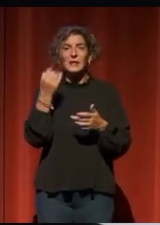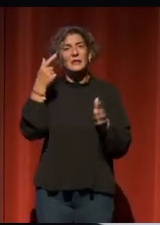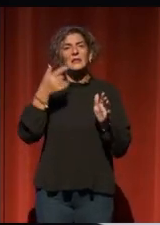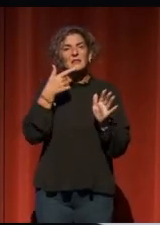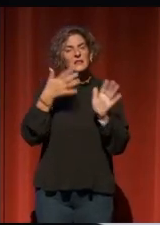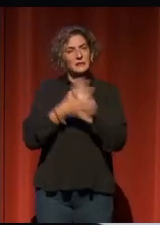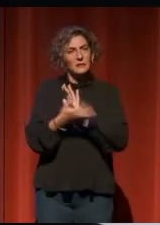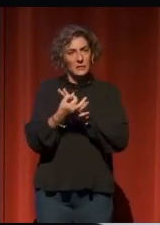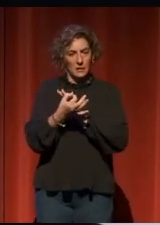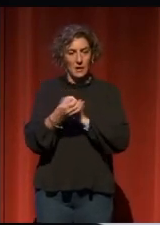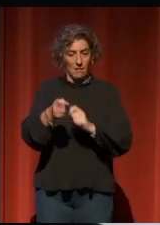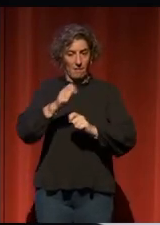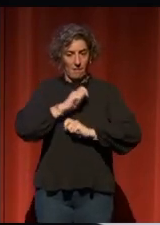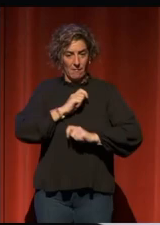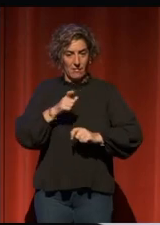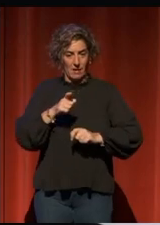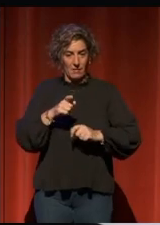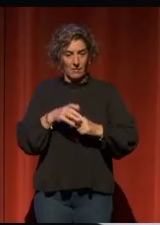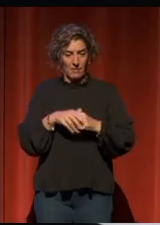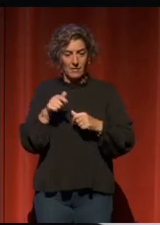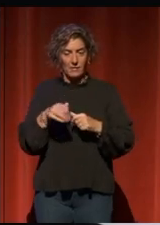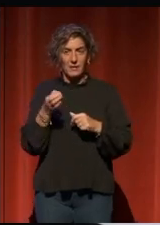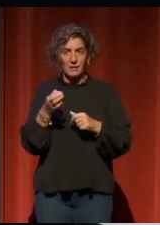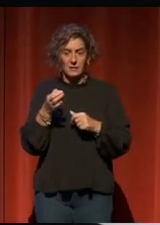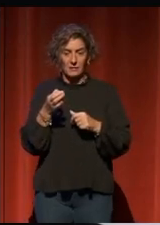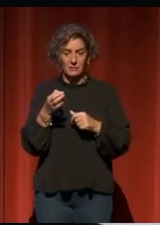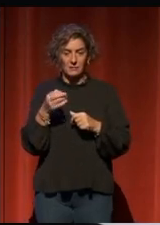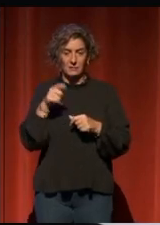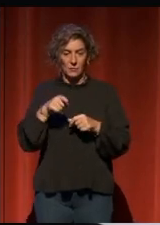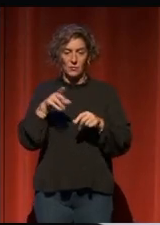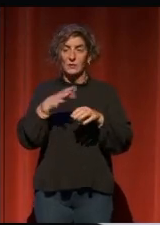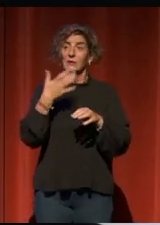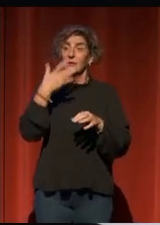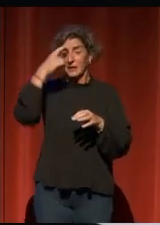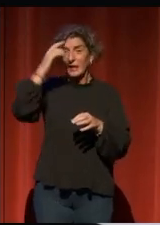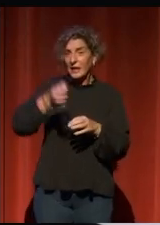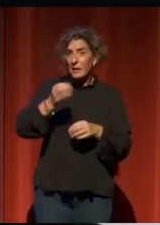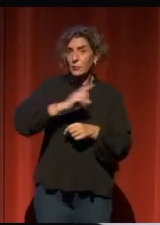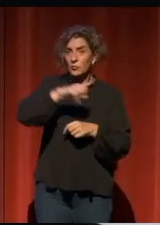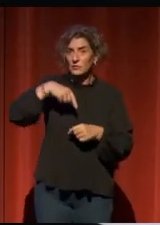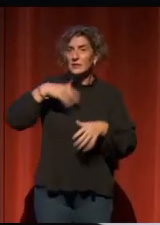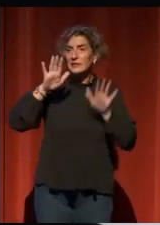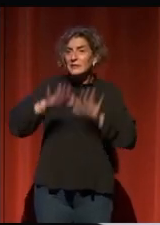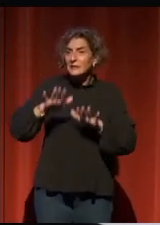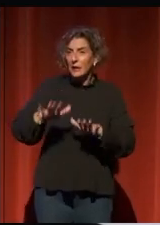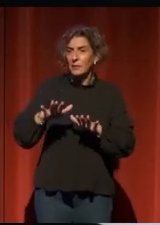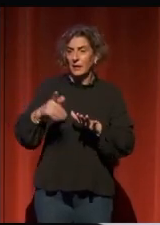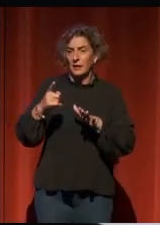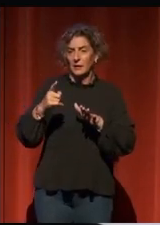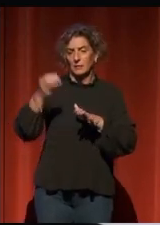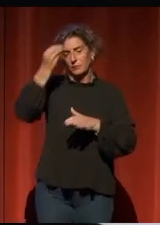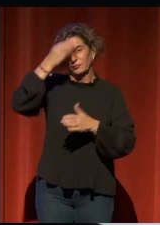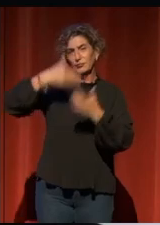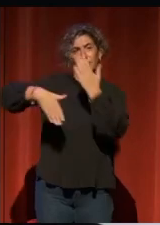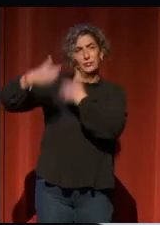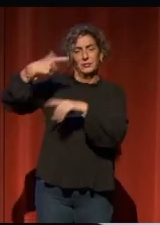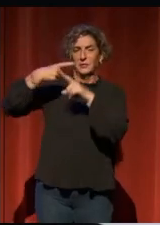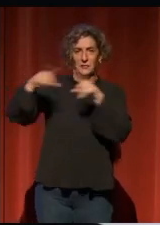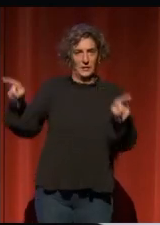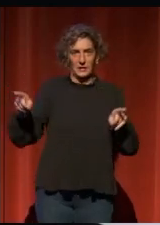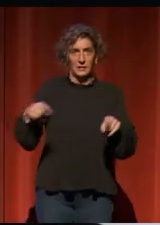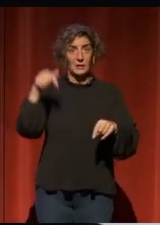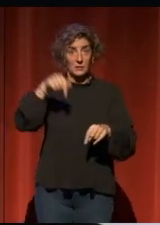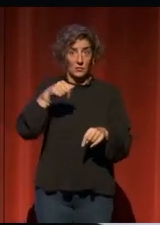su capacidad de unir universos que creíamos estaban en dimensiones distintas y en